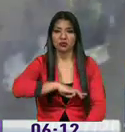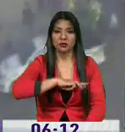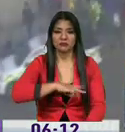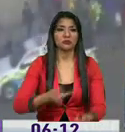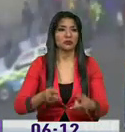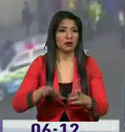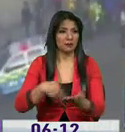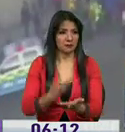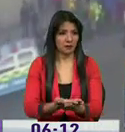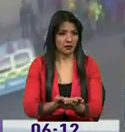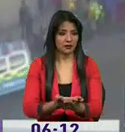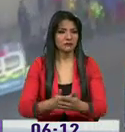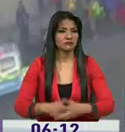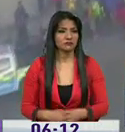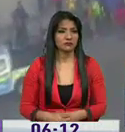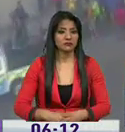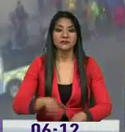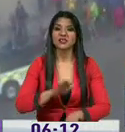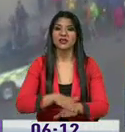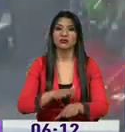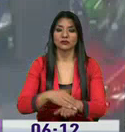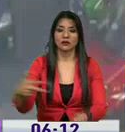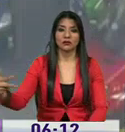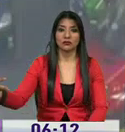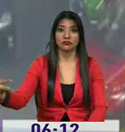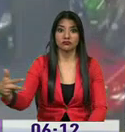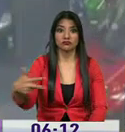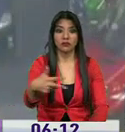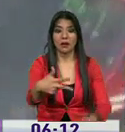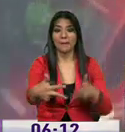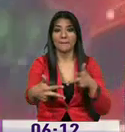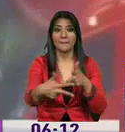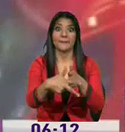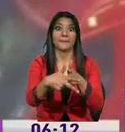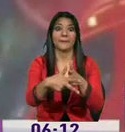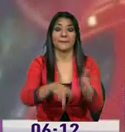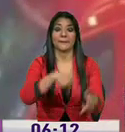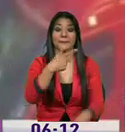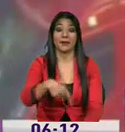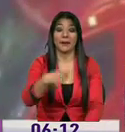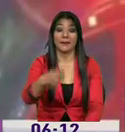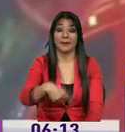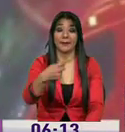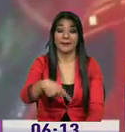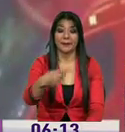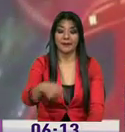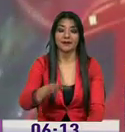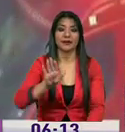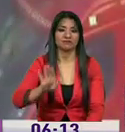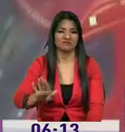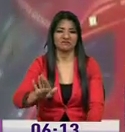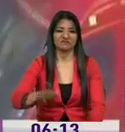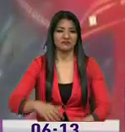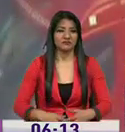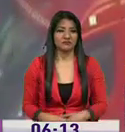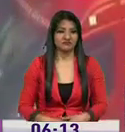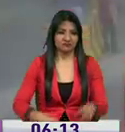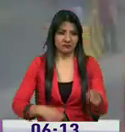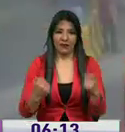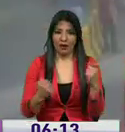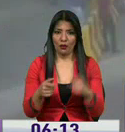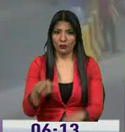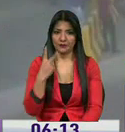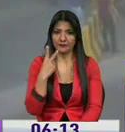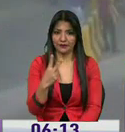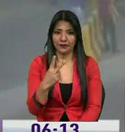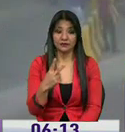quienes indicaron que se trató de un choque lateral perpendicular y posterior volcamiento de uno de los automotores, del